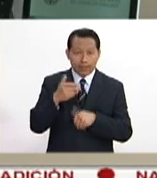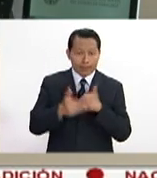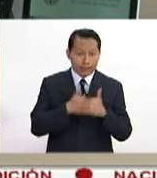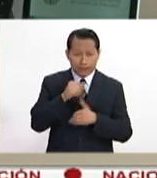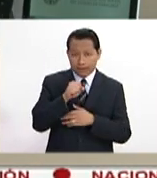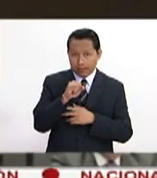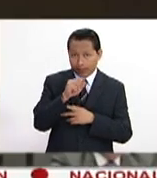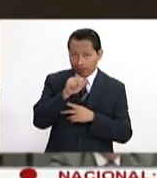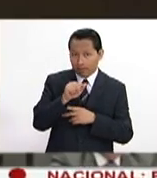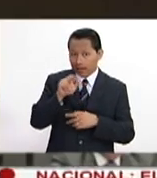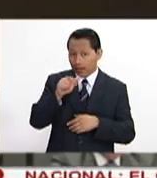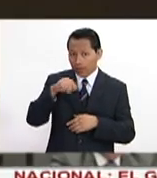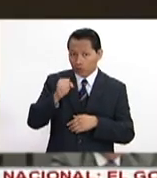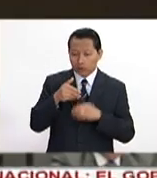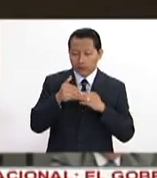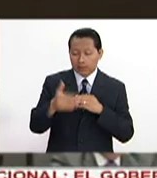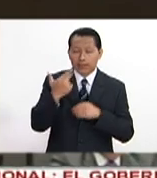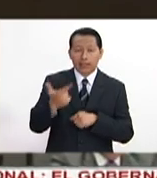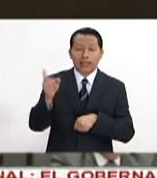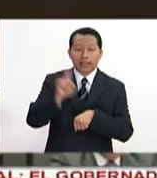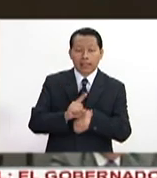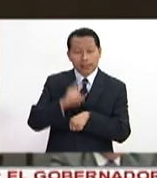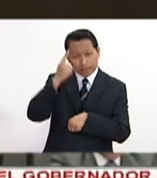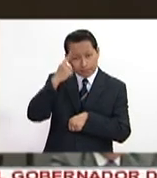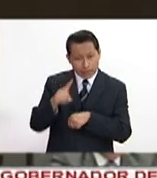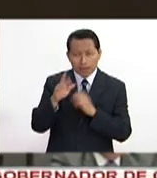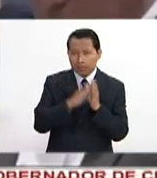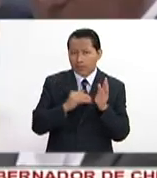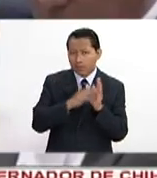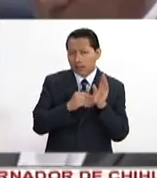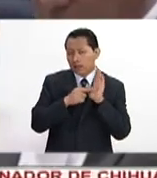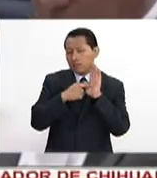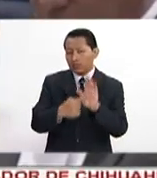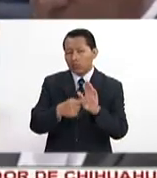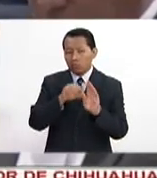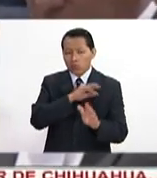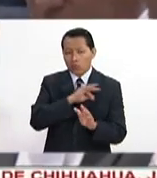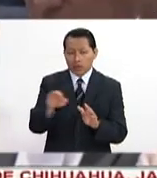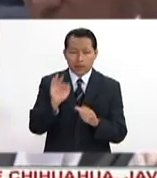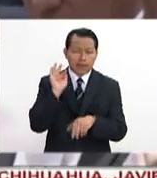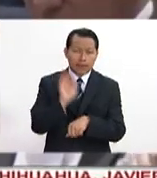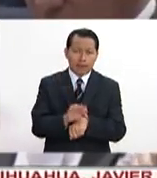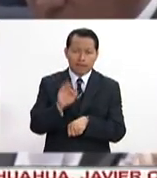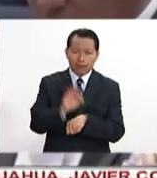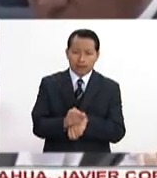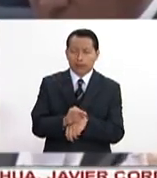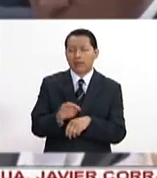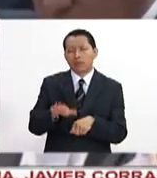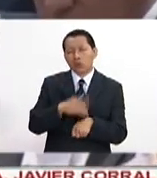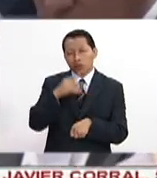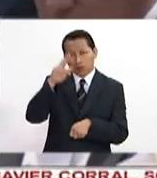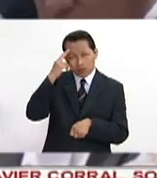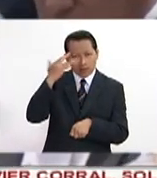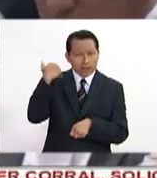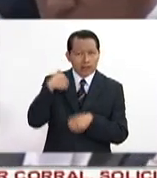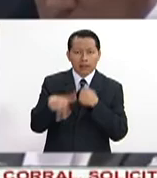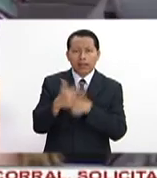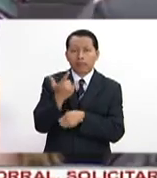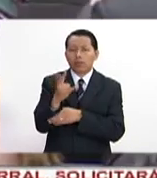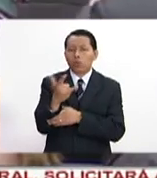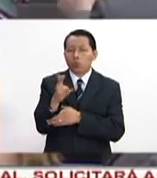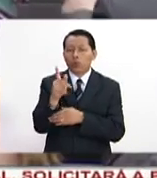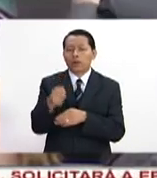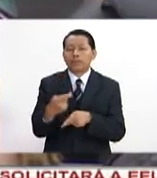Silva Ramos tiene 7 días para aportar la documentación que considere pertinente para su defensa. Recordemos que el pasado 13 de